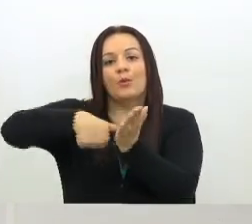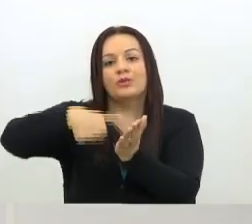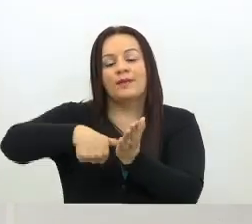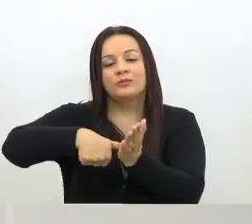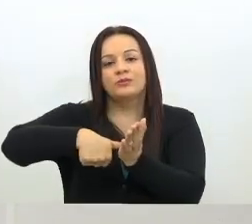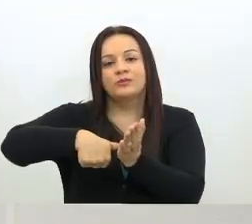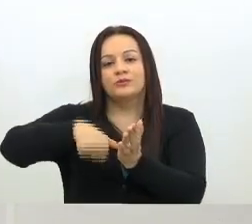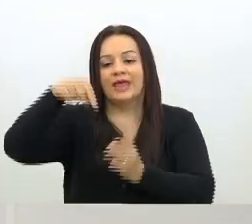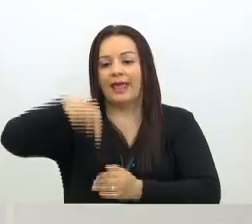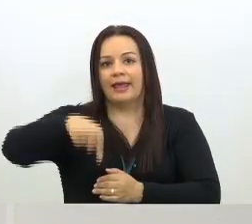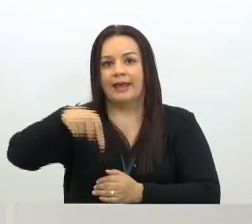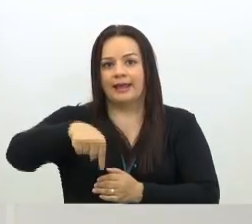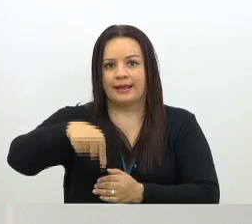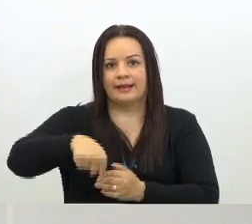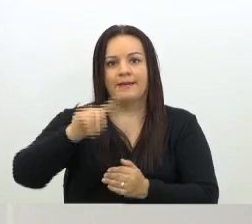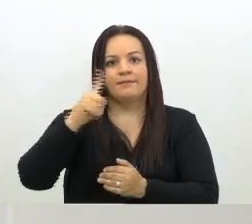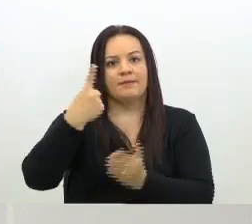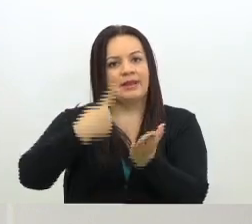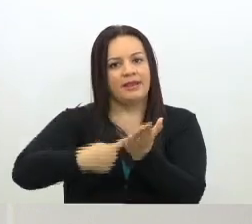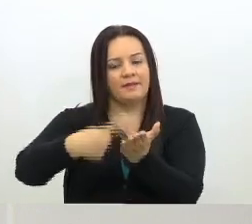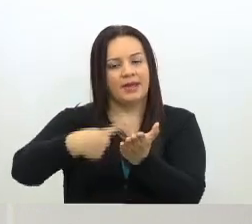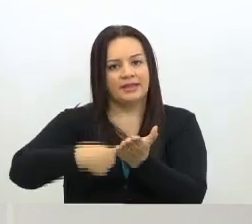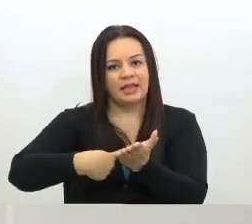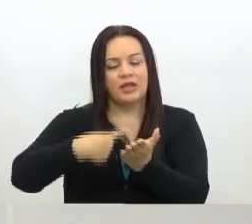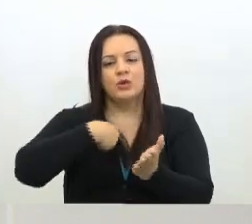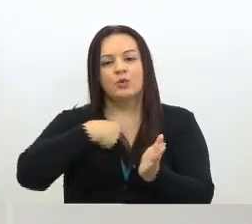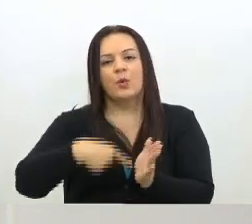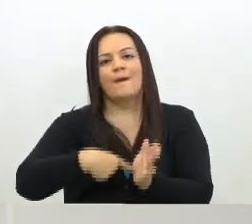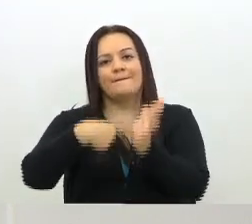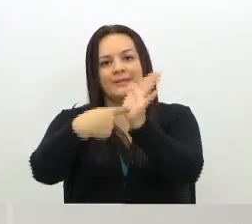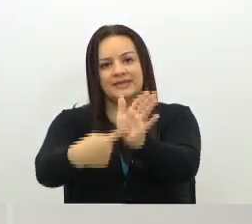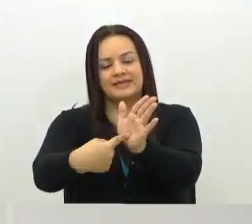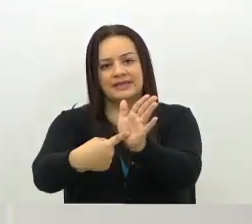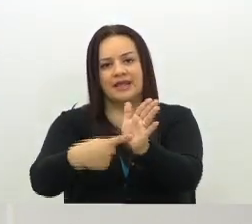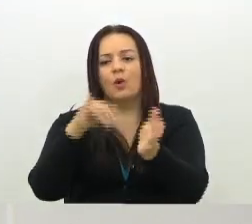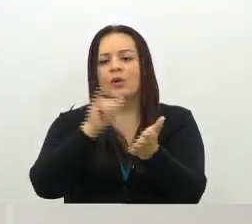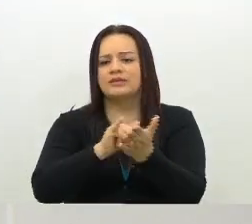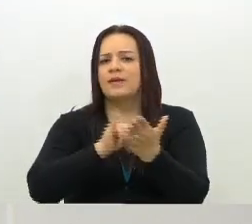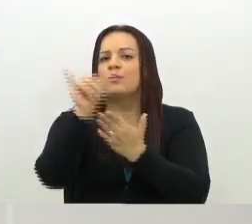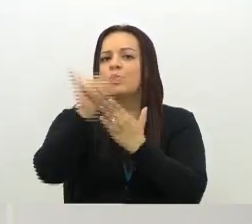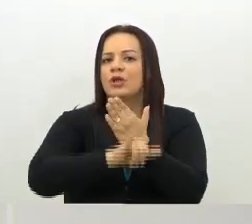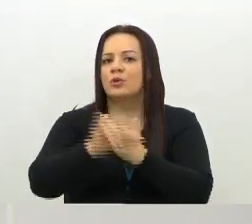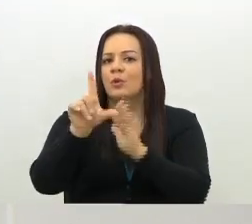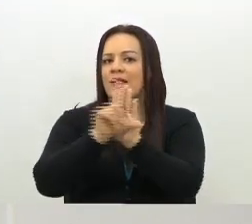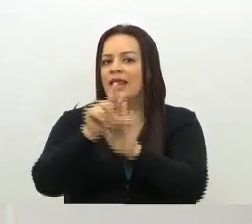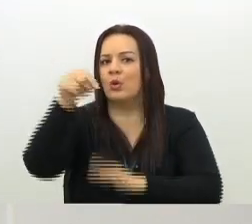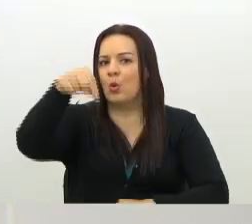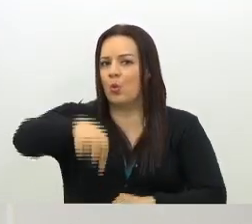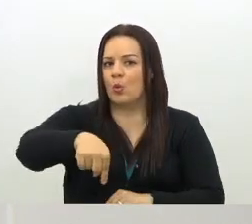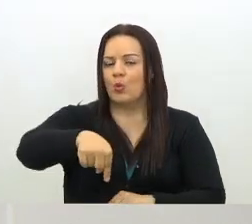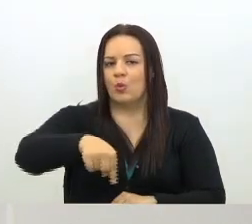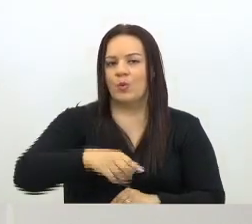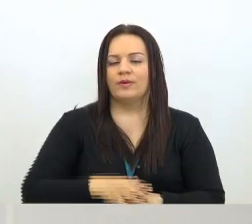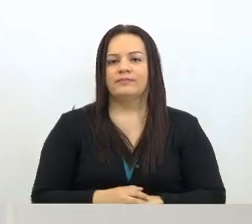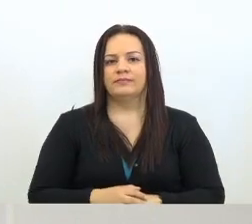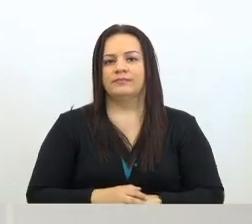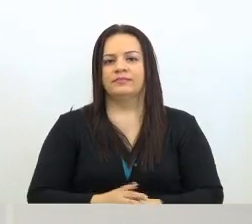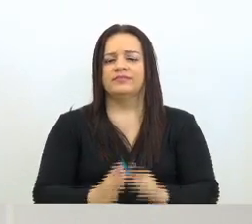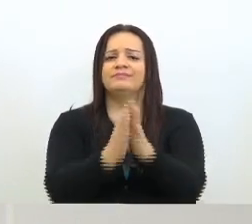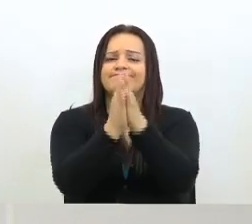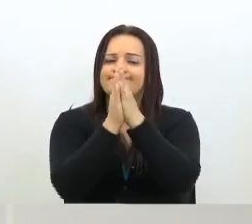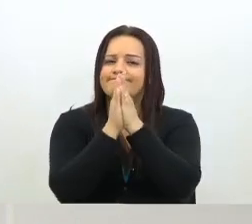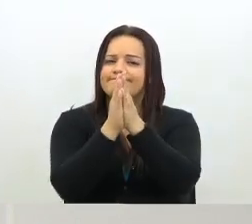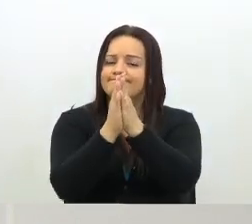primer debate acá. He presentado ese proyecto de ley hoy. Les